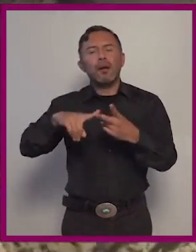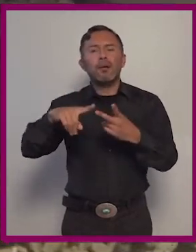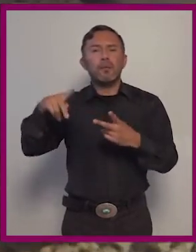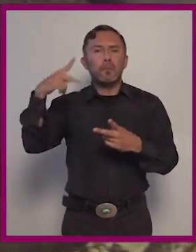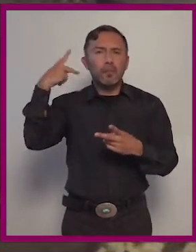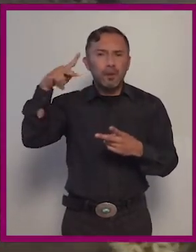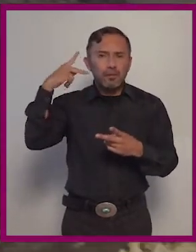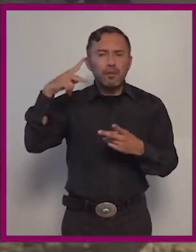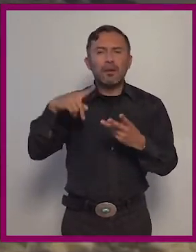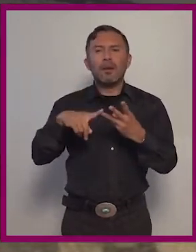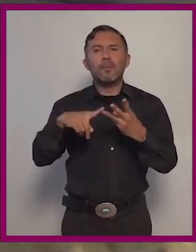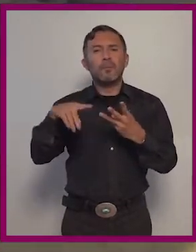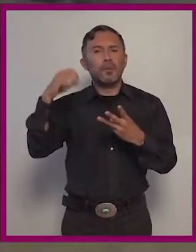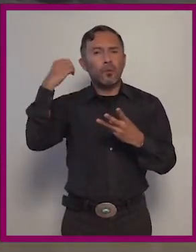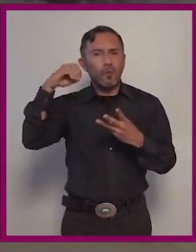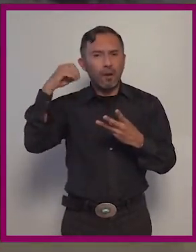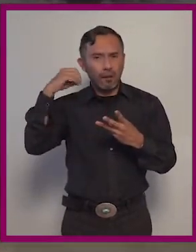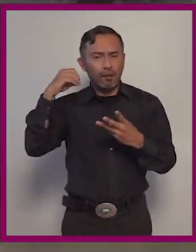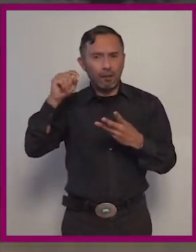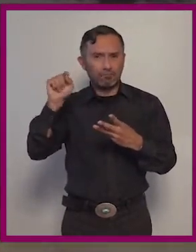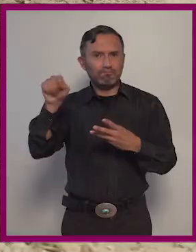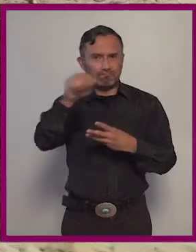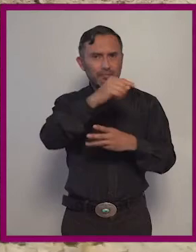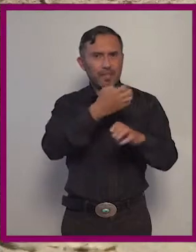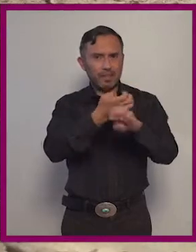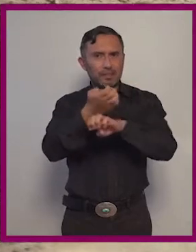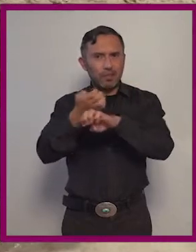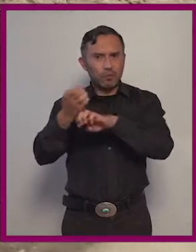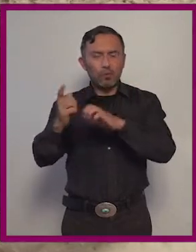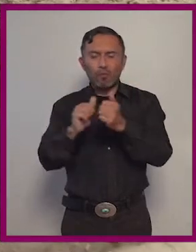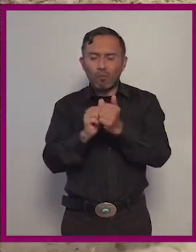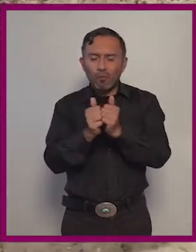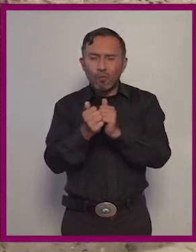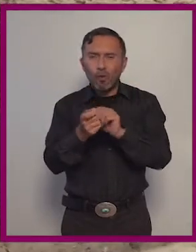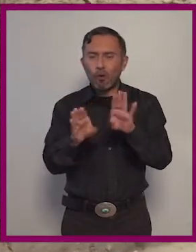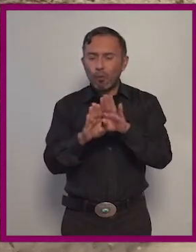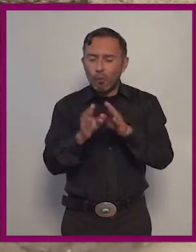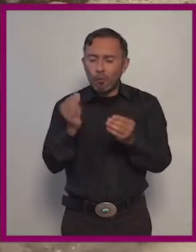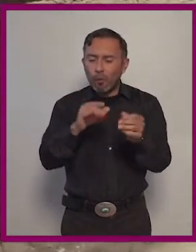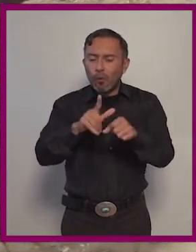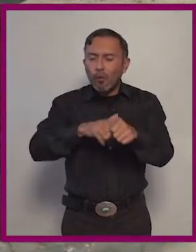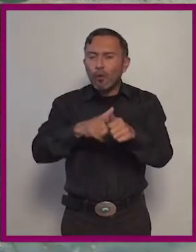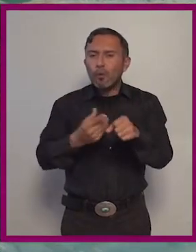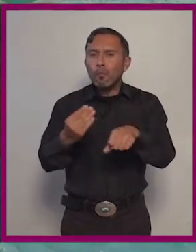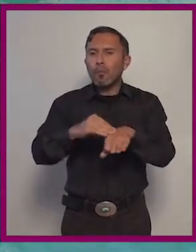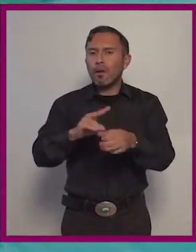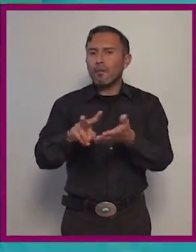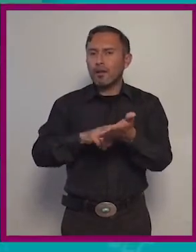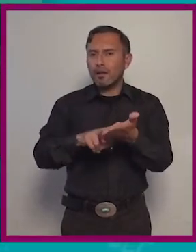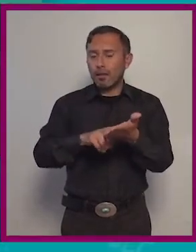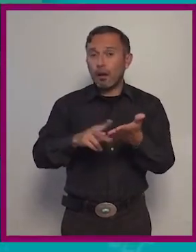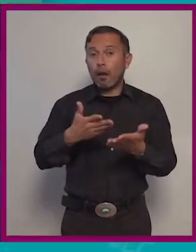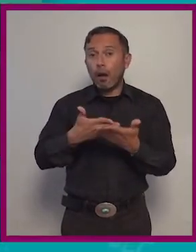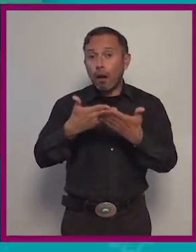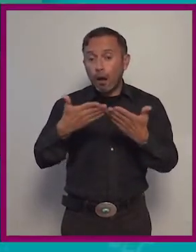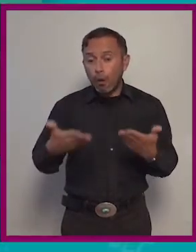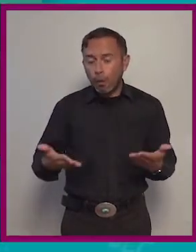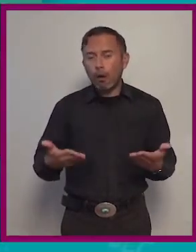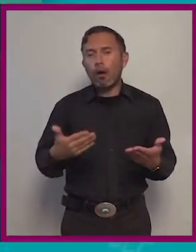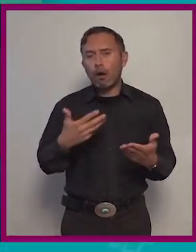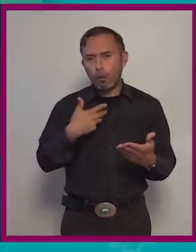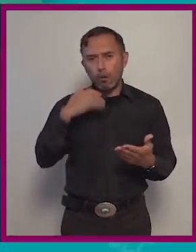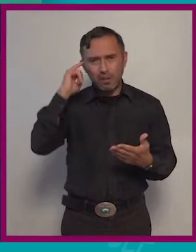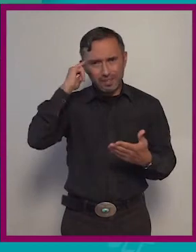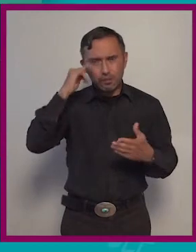Puebla y Oaxaca, fueron, que son los que hacían la loza verde, ¿no? Ya ahorita pues yo hago piezas